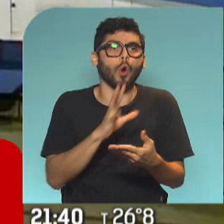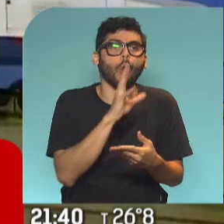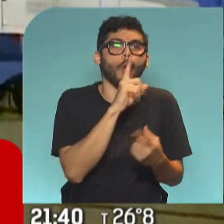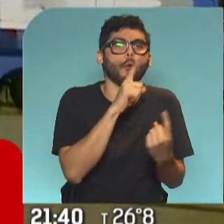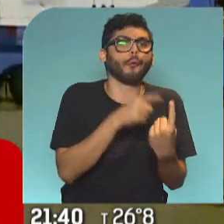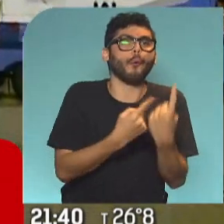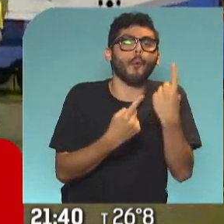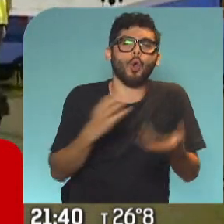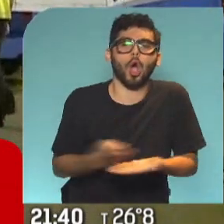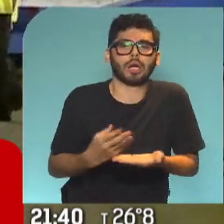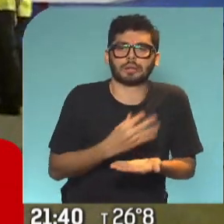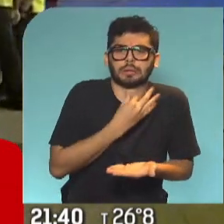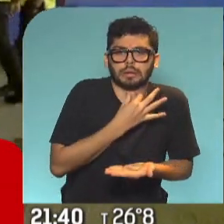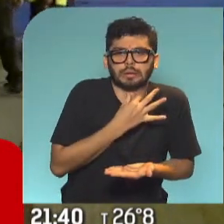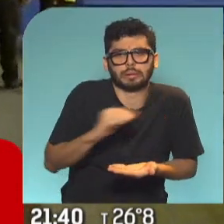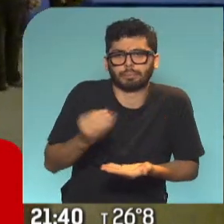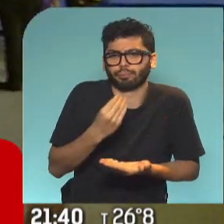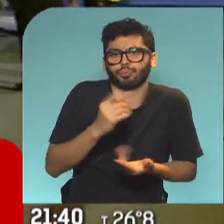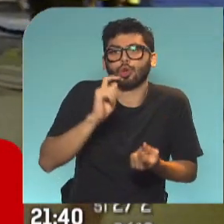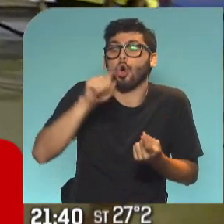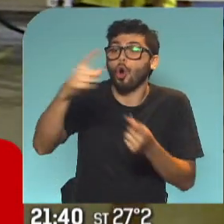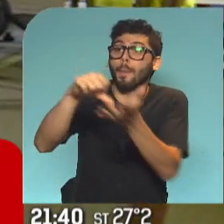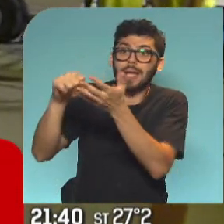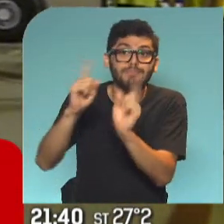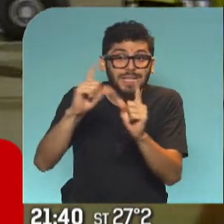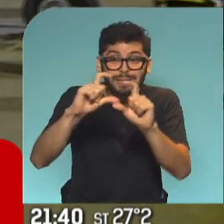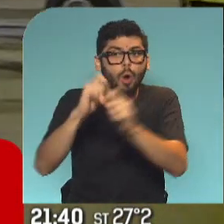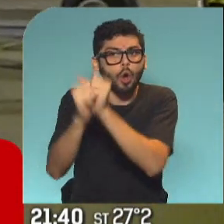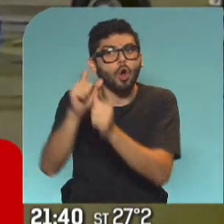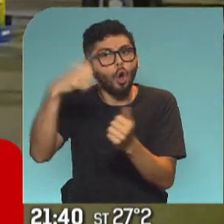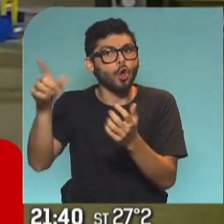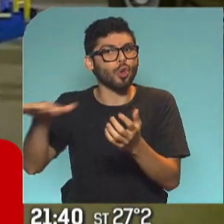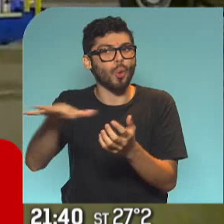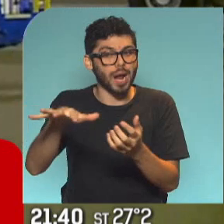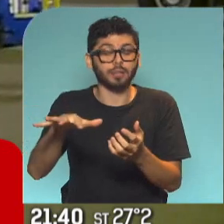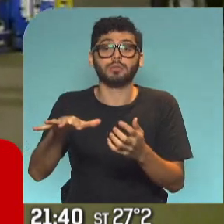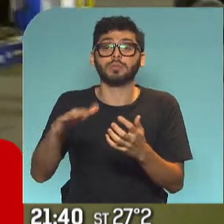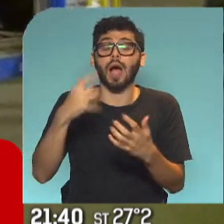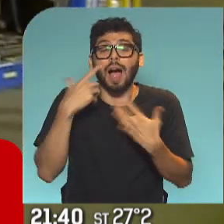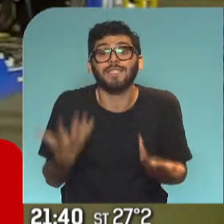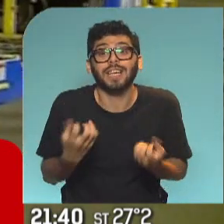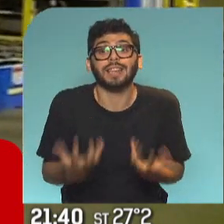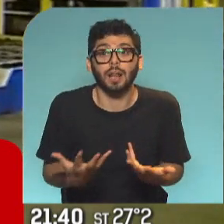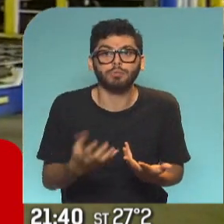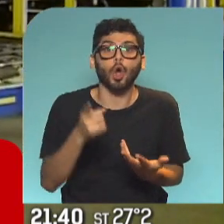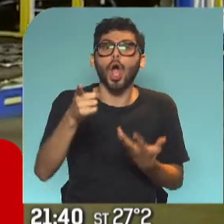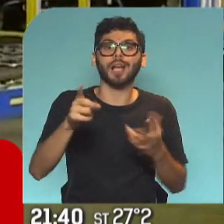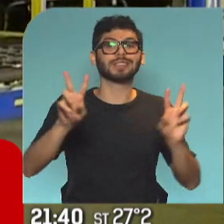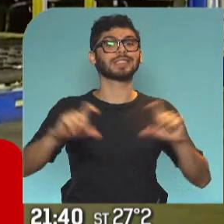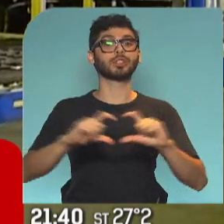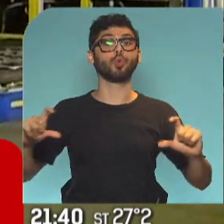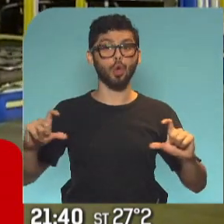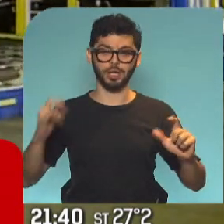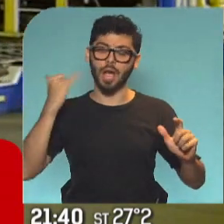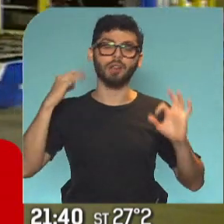Instituto Gamaleya. Pero ese es el título, eso es lo que se sabe, eso es lo que se sabía